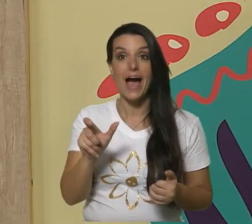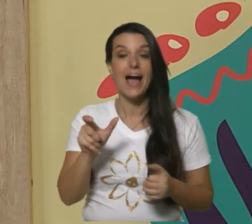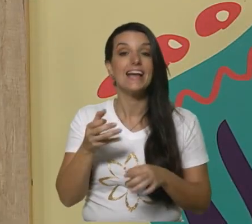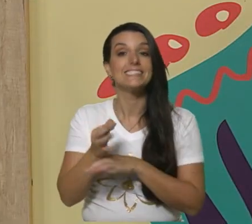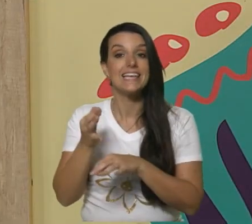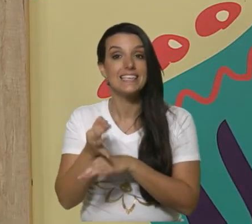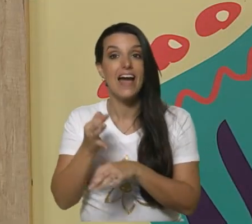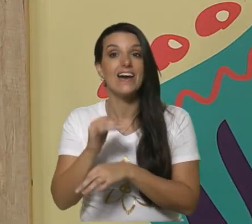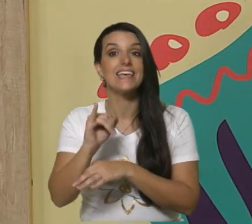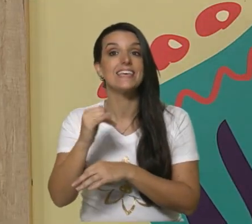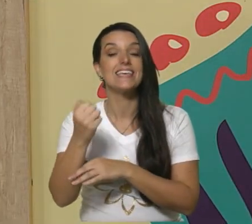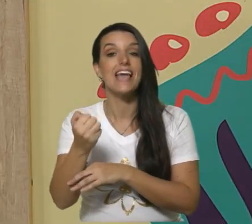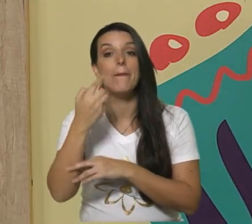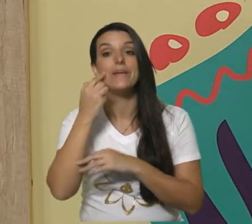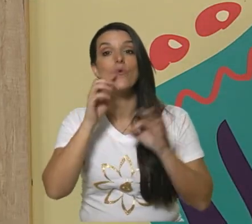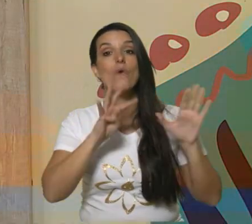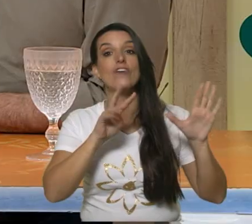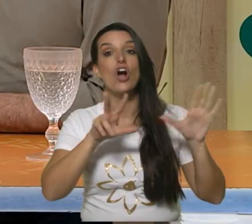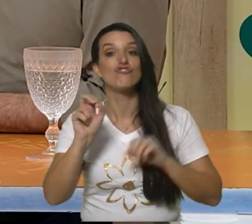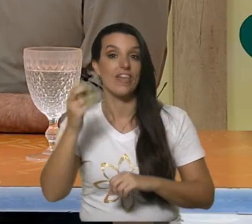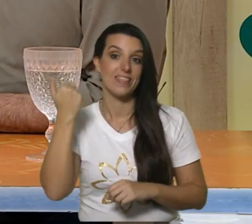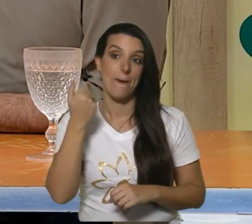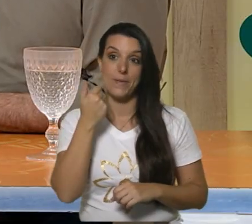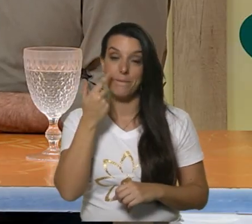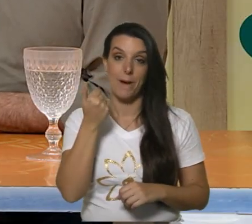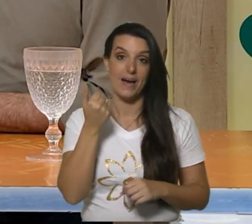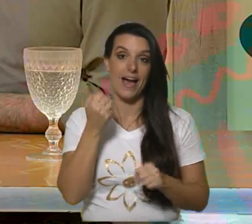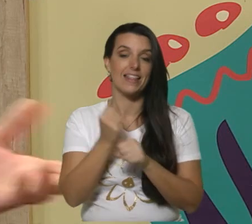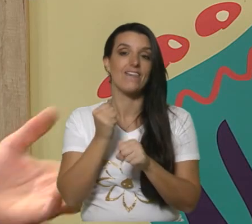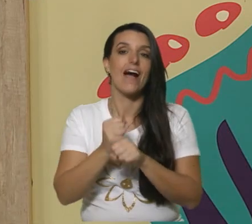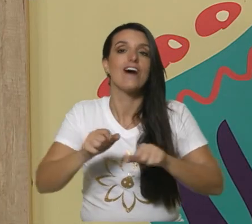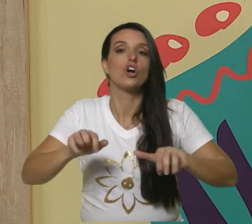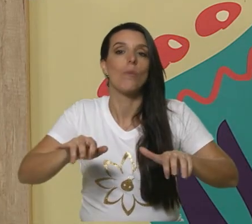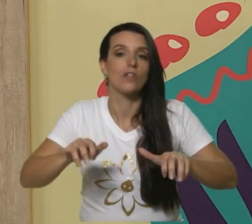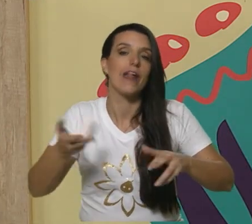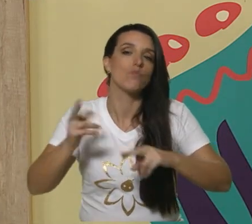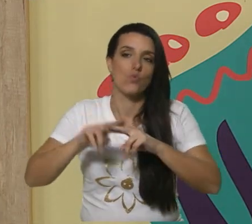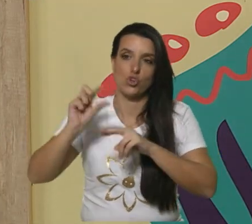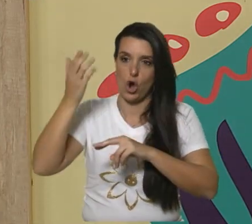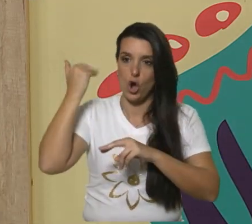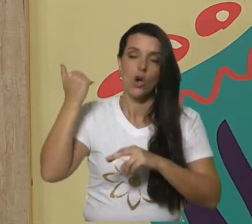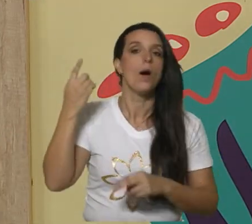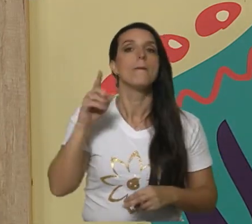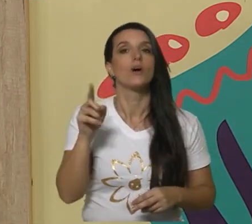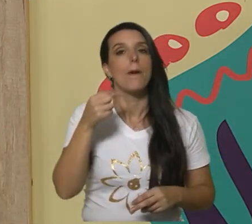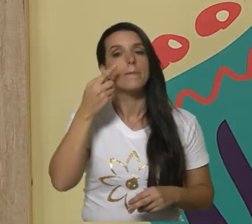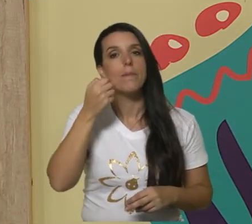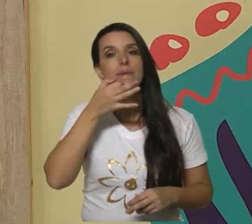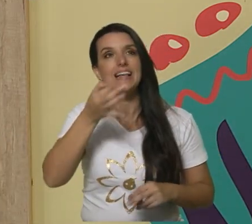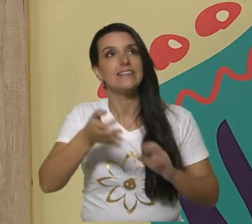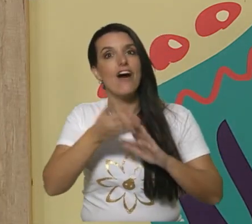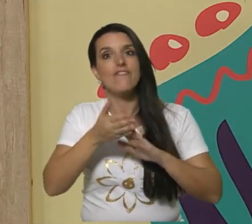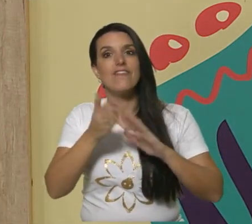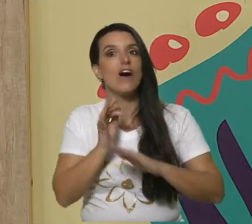Inteligencia artificial en los 80 mi papá dedicado siempre A la computación ahora falleció hace 5 años y medio y él decía lo que viene la